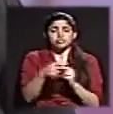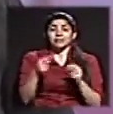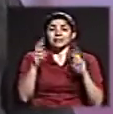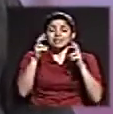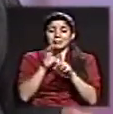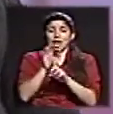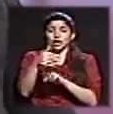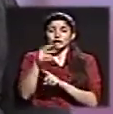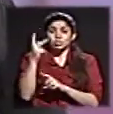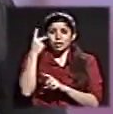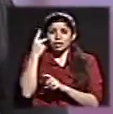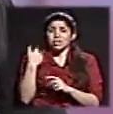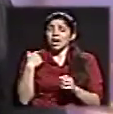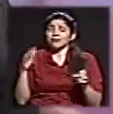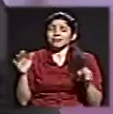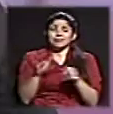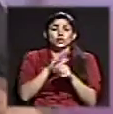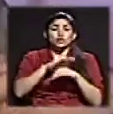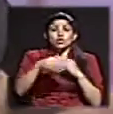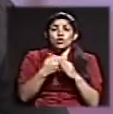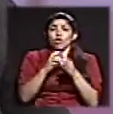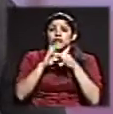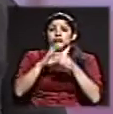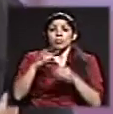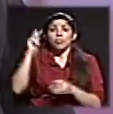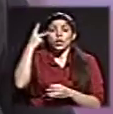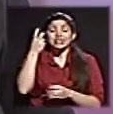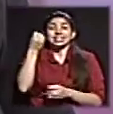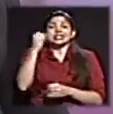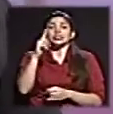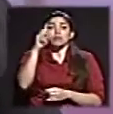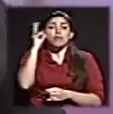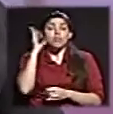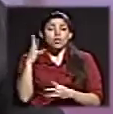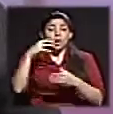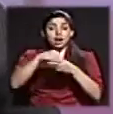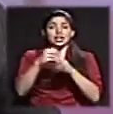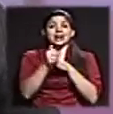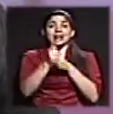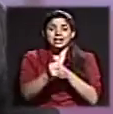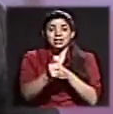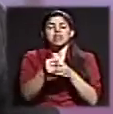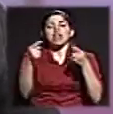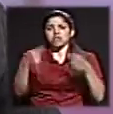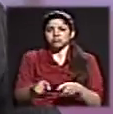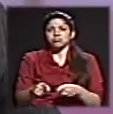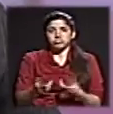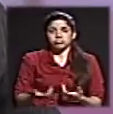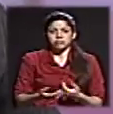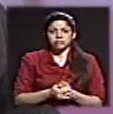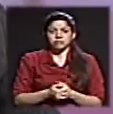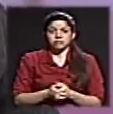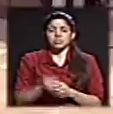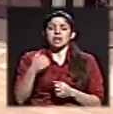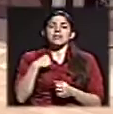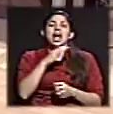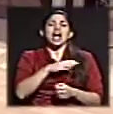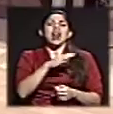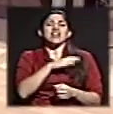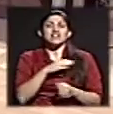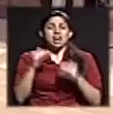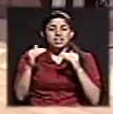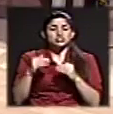del acoso político abarca toda la función político-pública de una mujer que está en un liderazgo claro. Hay pero una nada más- descalificación